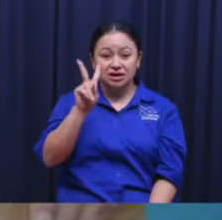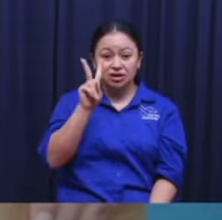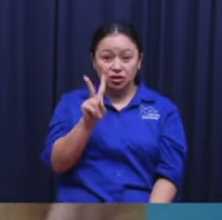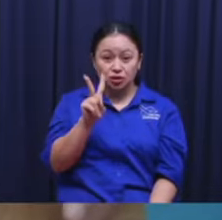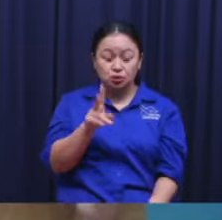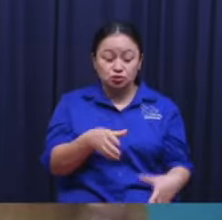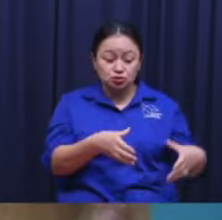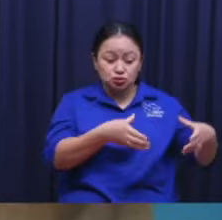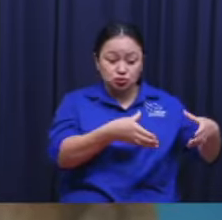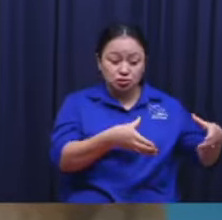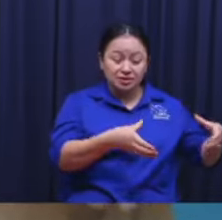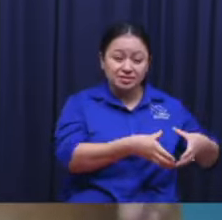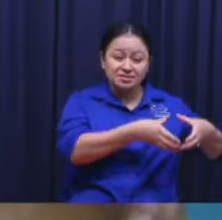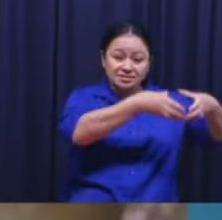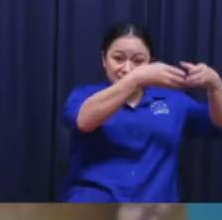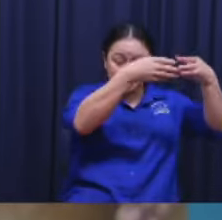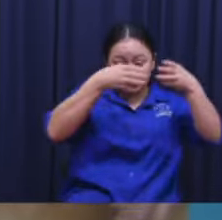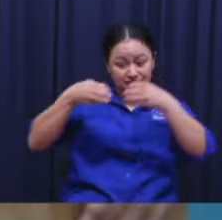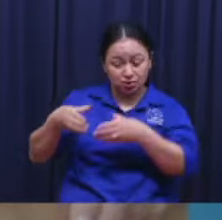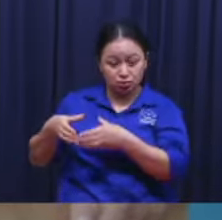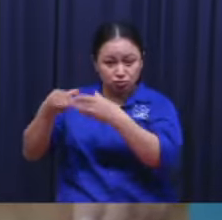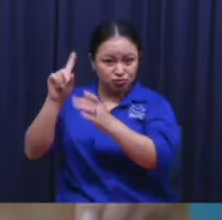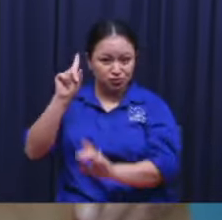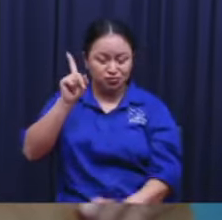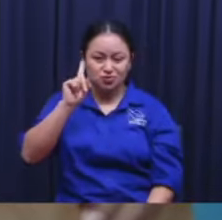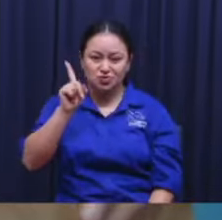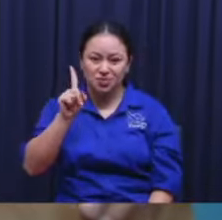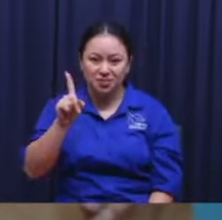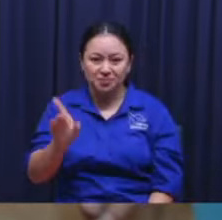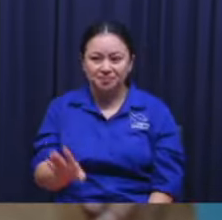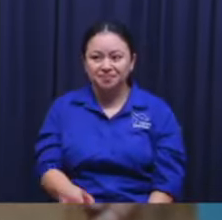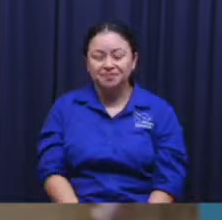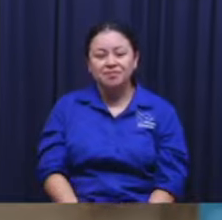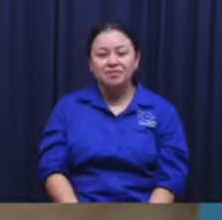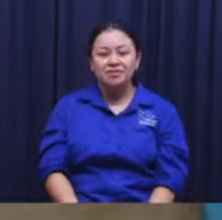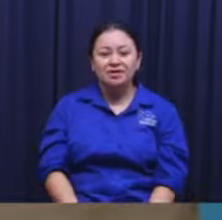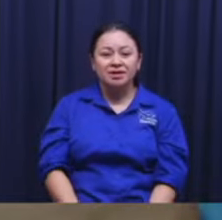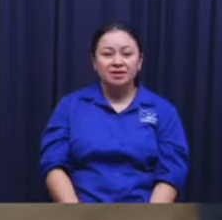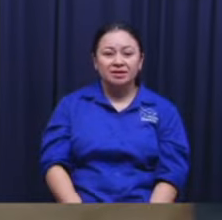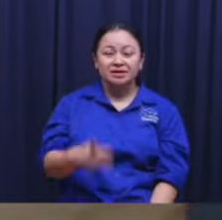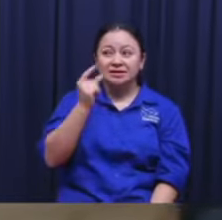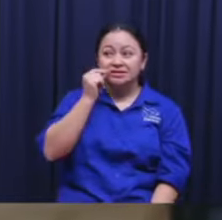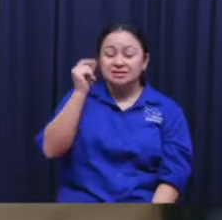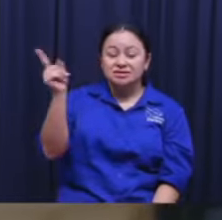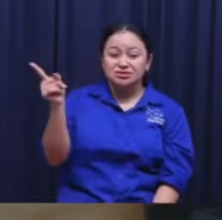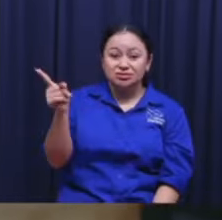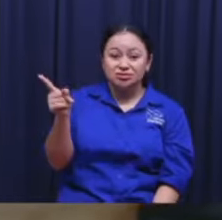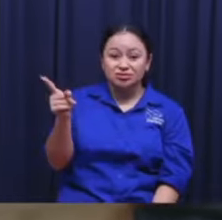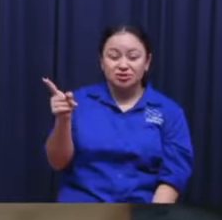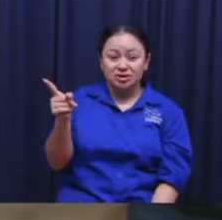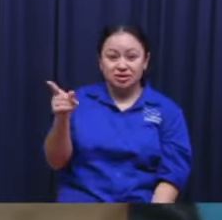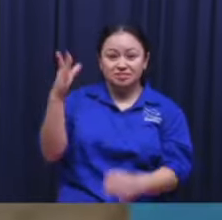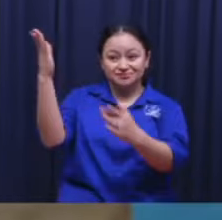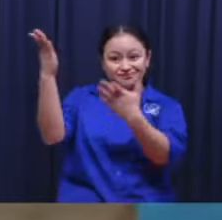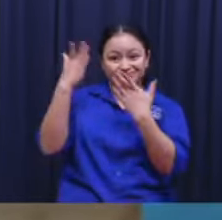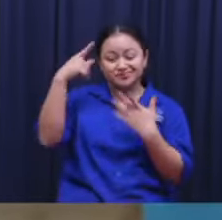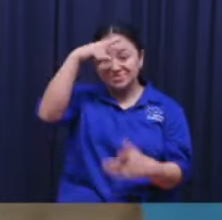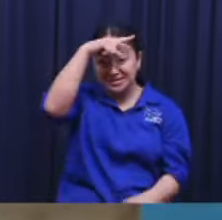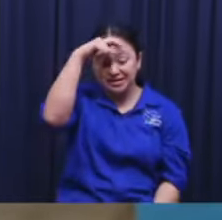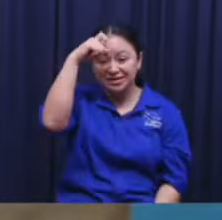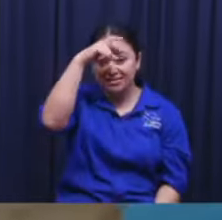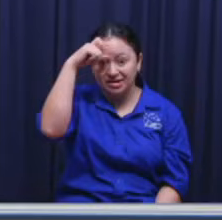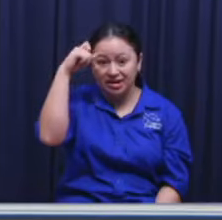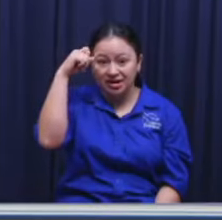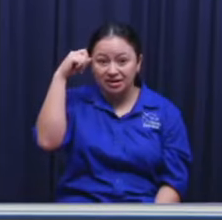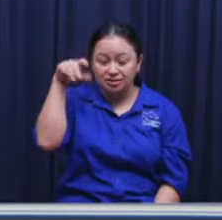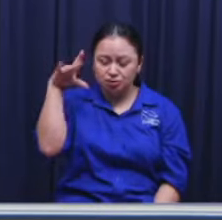¿verdad? Entonces estamos trabajando, creo yo que nos puso a trabajar el Señor a marchas forzadas. Por eso le mencionaba estos